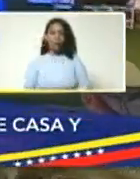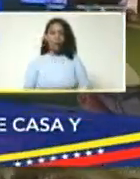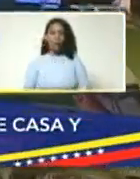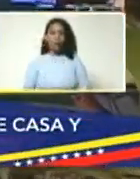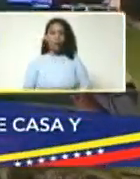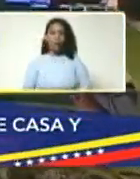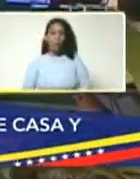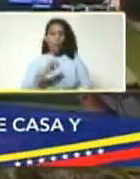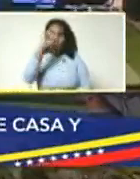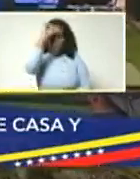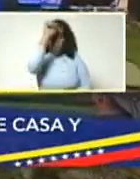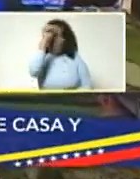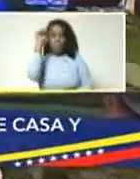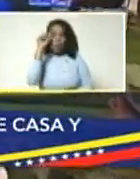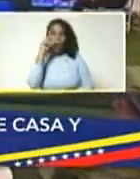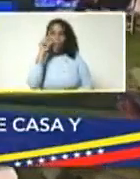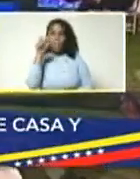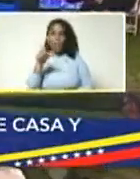Domingo Cam,